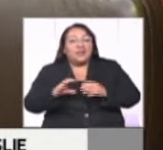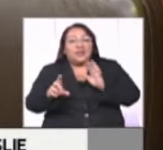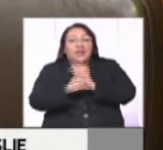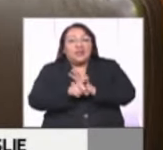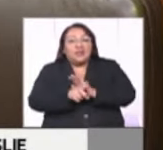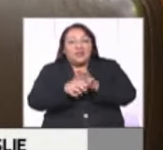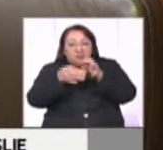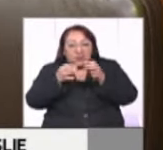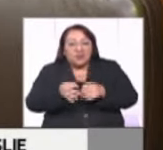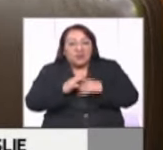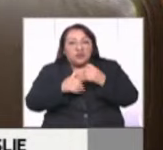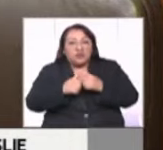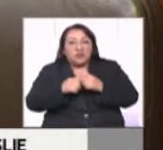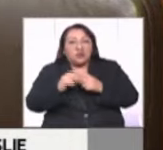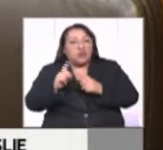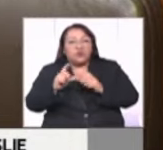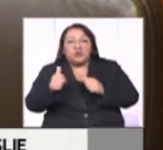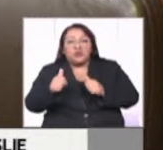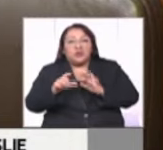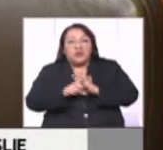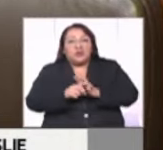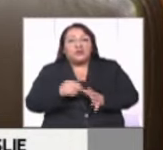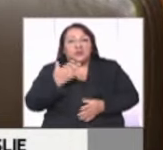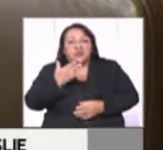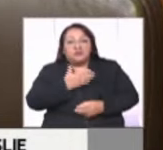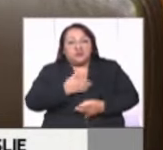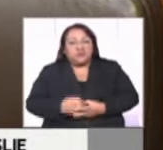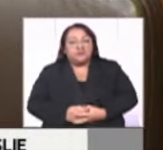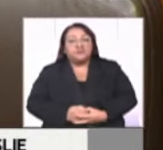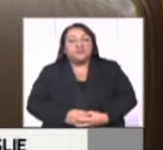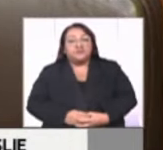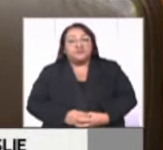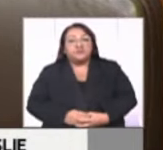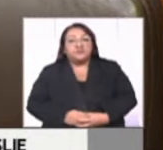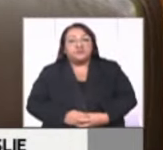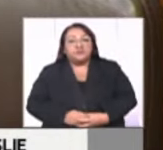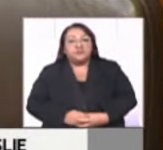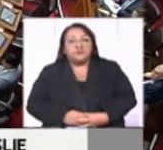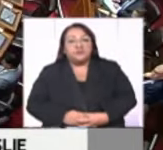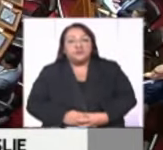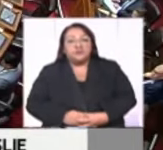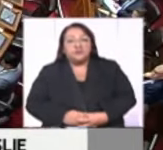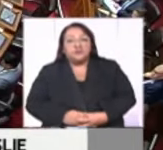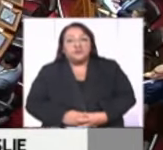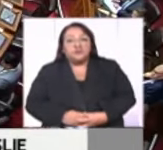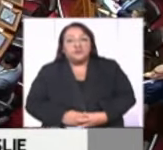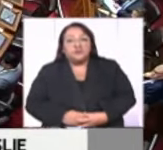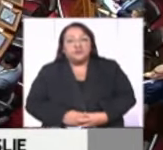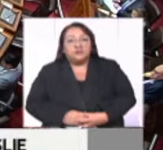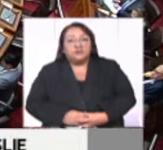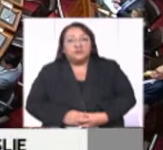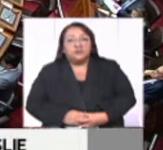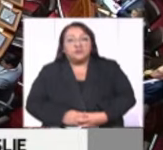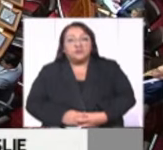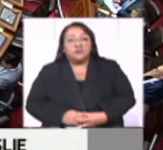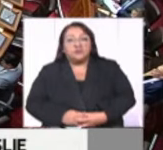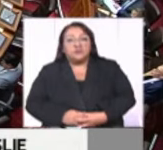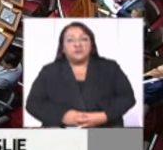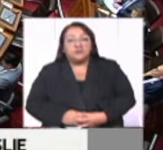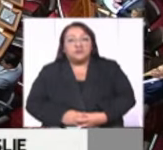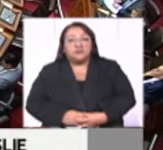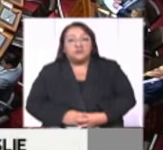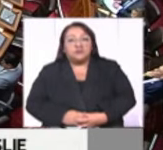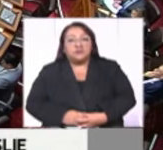es absolutamente irregular e ilegal. Gracias, presidente. Gracias, congresista. Tiene el uso de